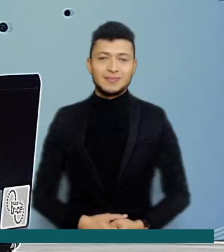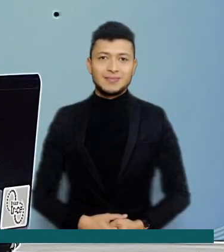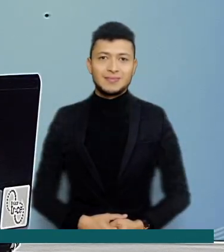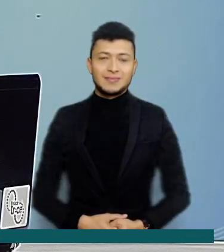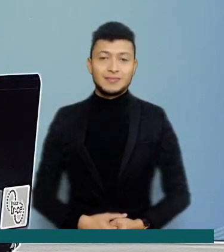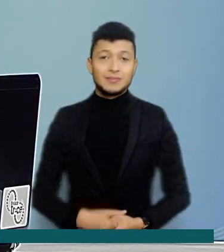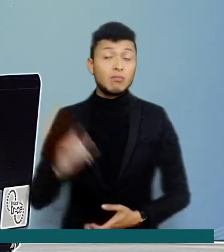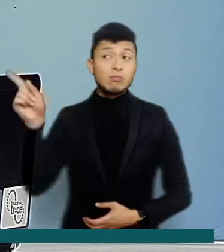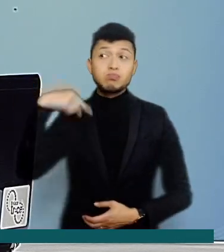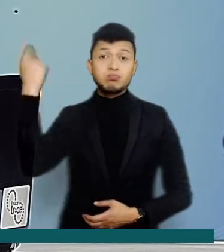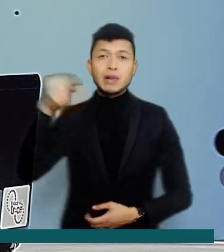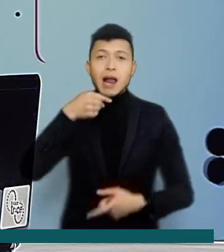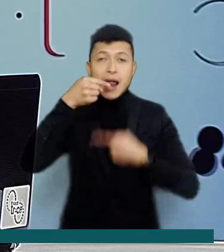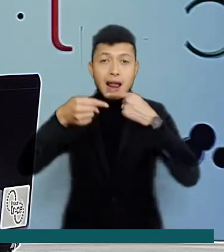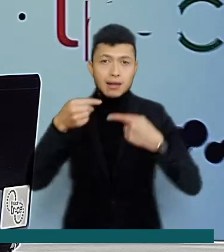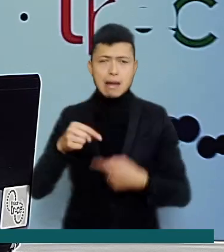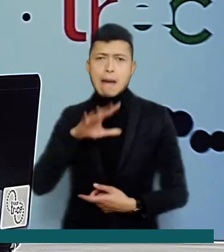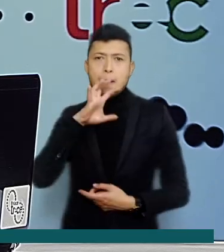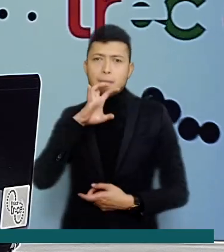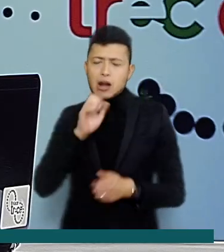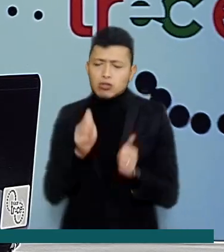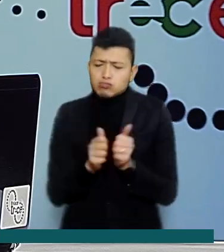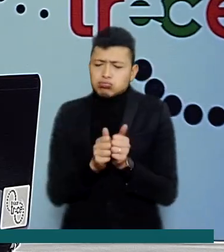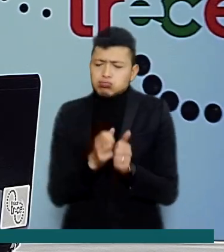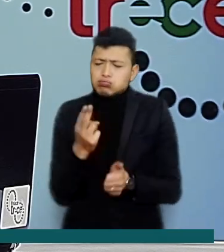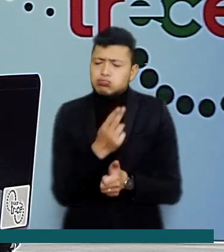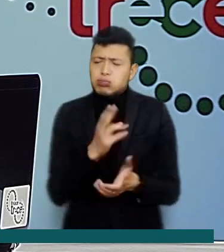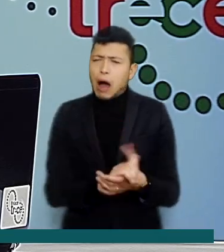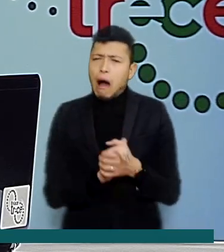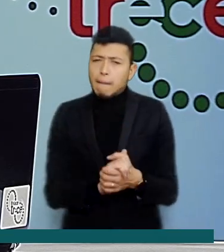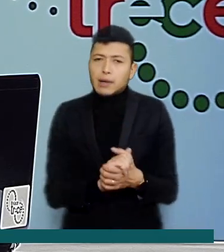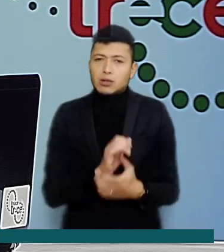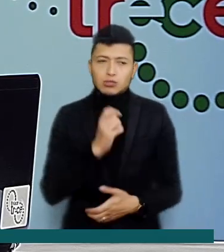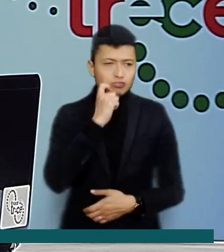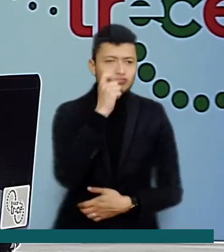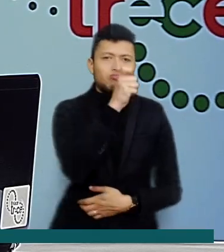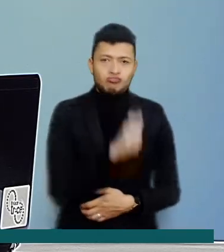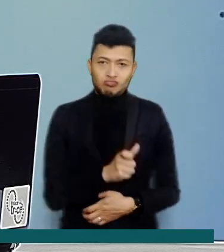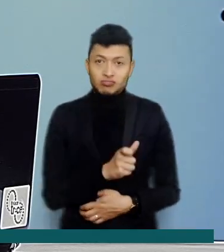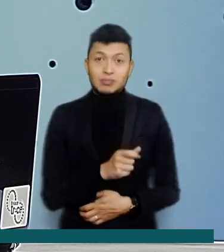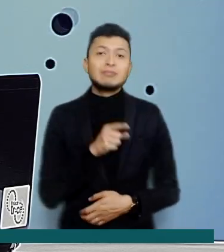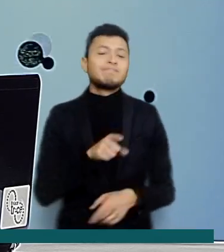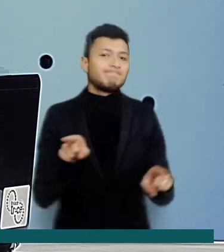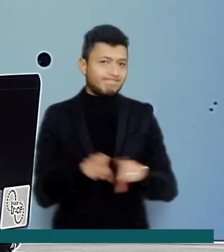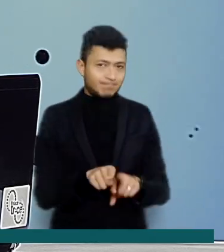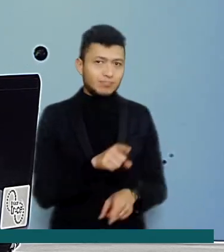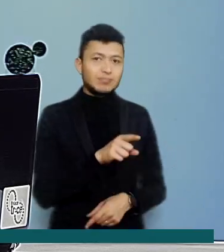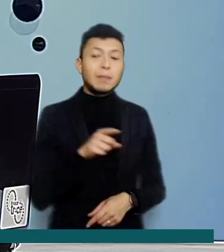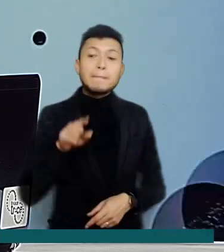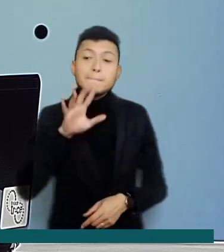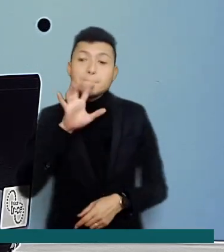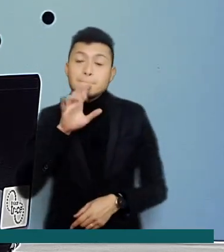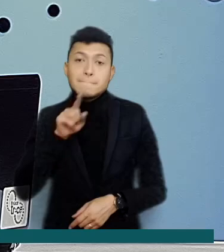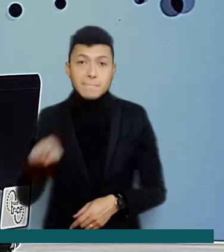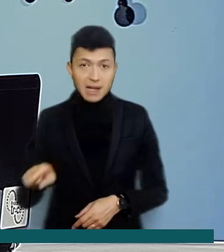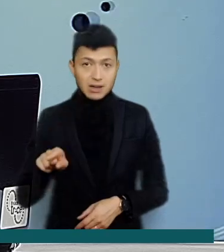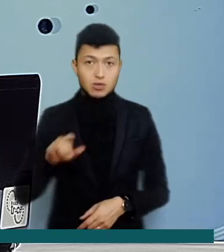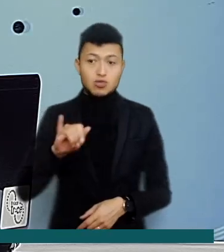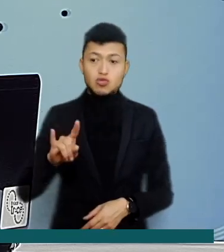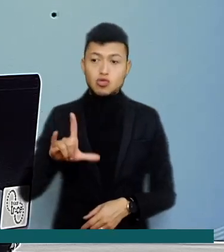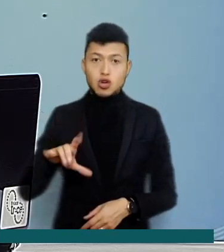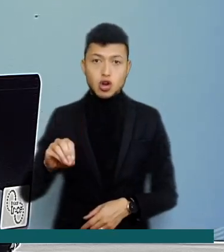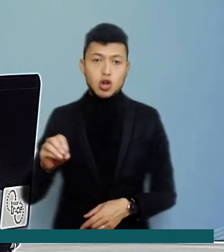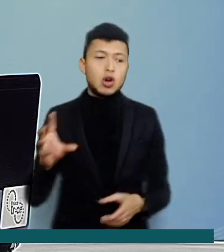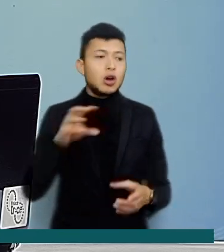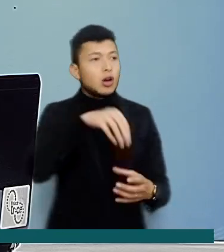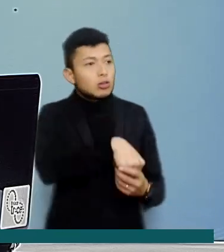Dicen que el perro es el mejor amigo del hombre y eso queda confirmado con la historia de Julio. Un canino que se quedó a vivir cerca al hospital de San José